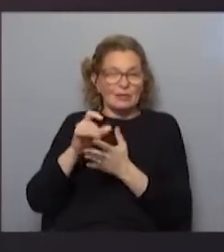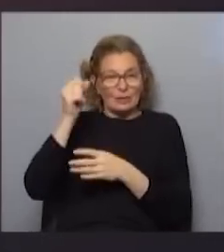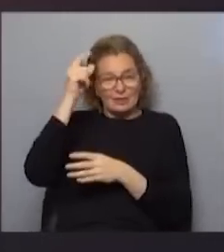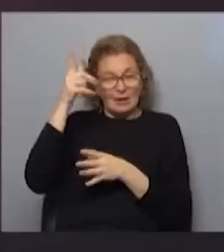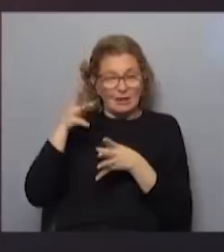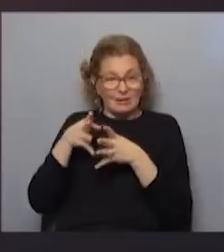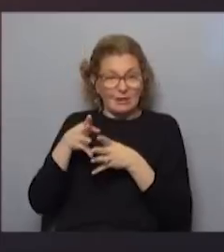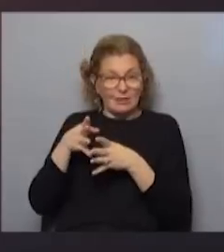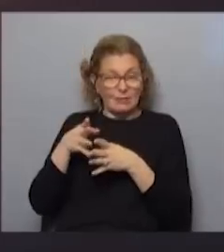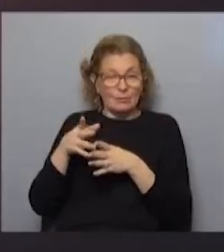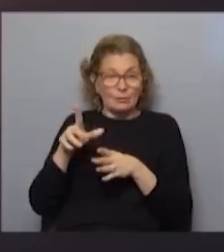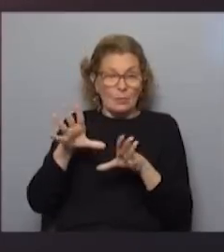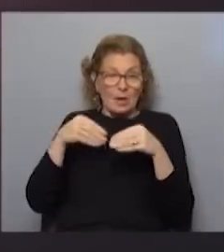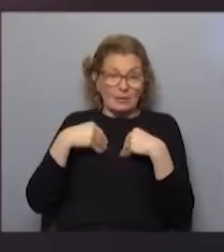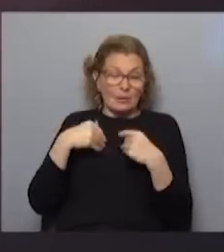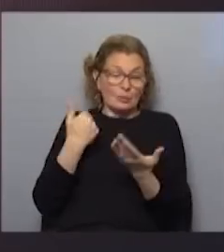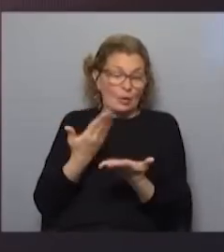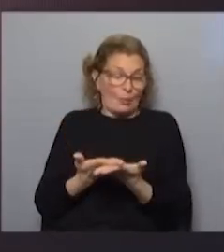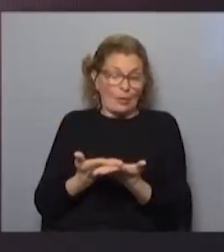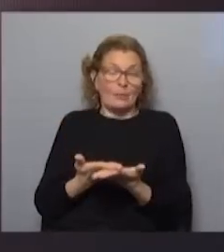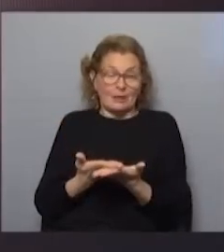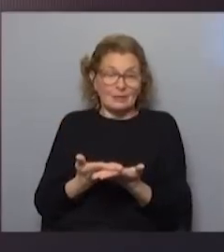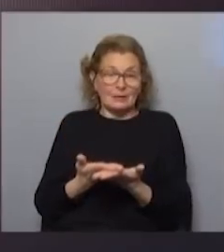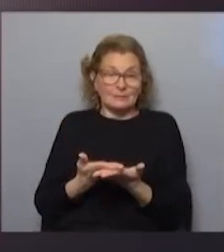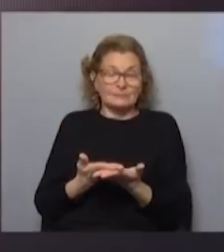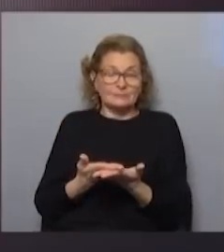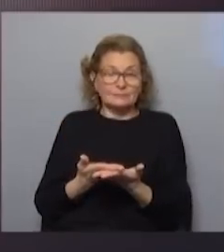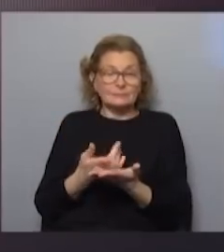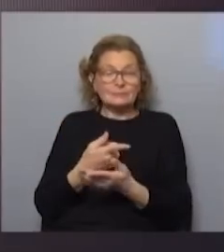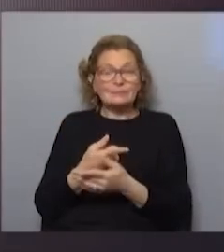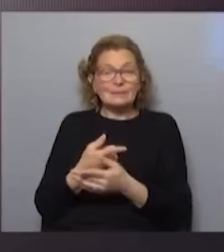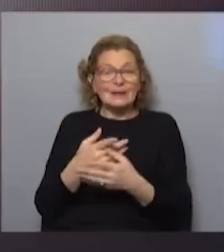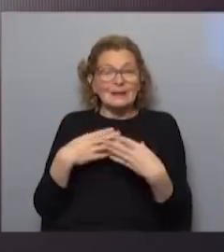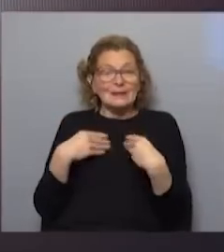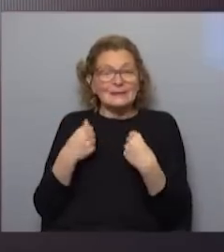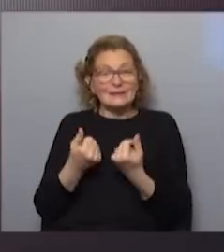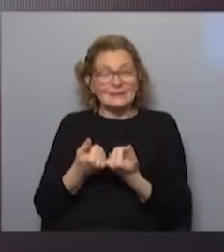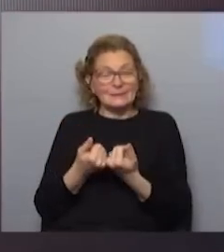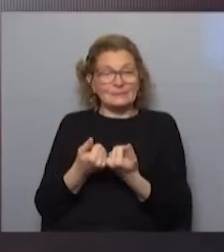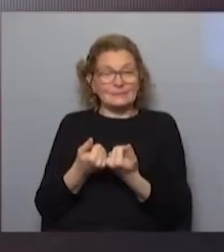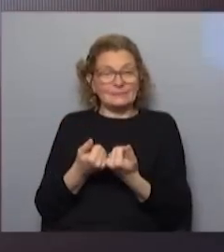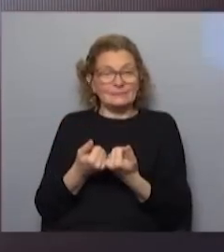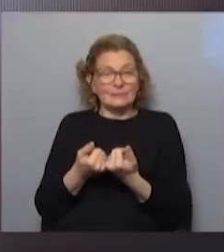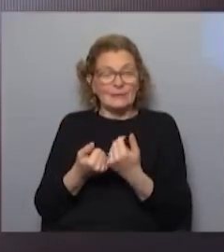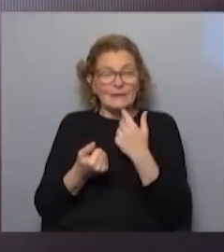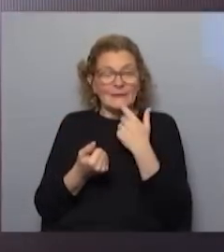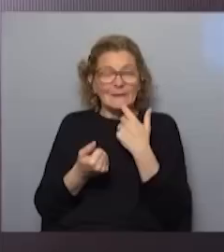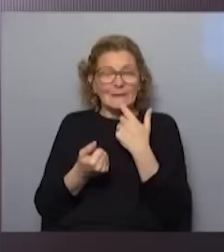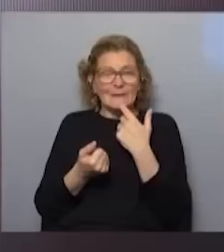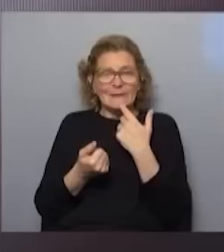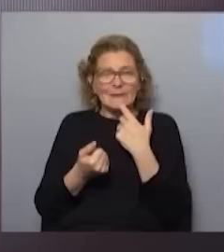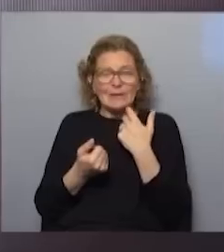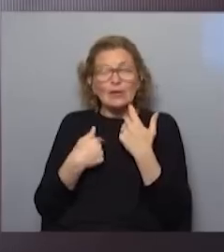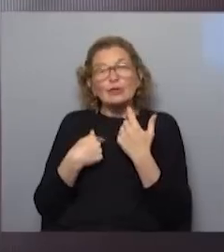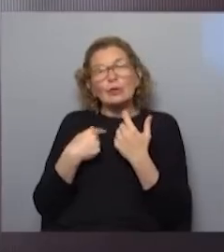marco de la Guerra Fría por eso estoy muy de acuerdo con lo que plantea este el colega Mauricio Bruno En ese sentido yo tengo de repente algunos